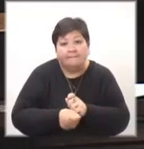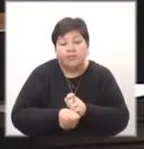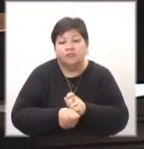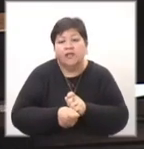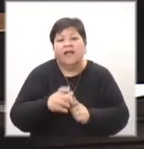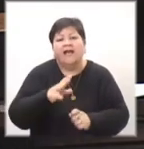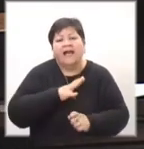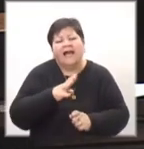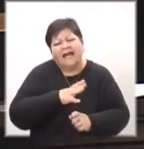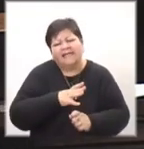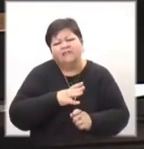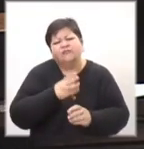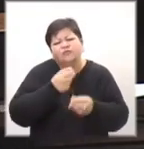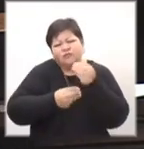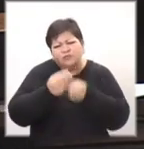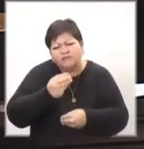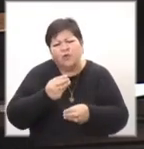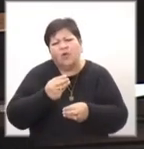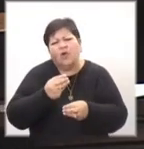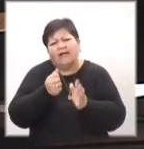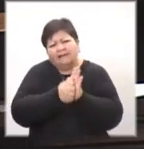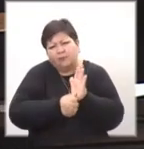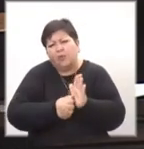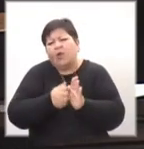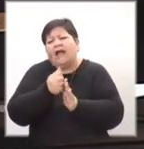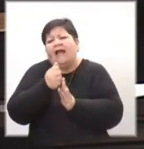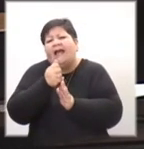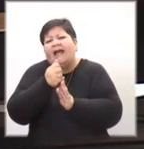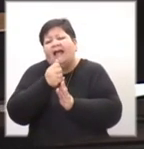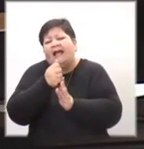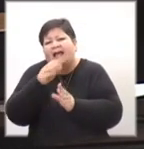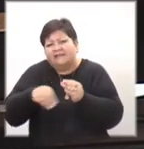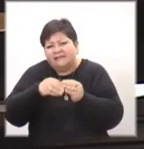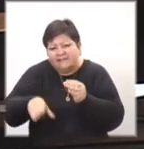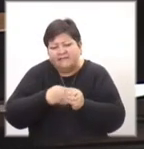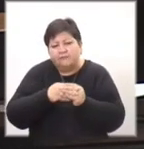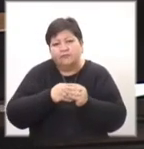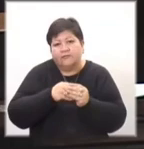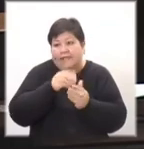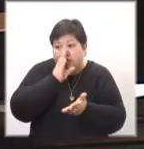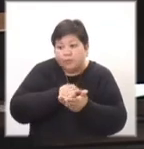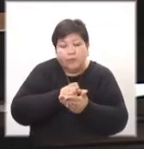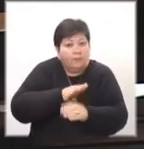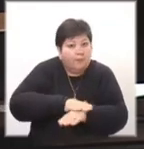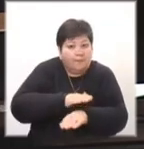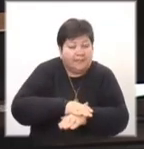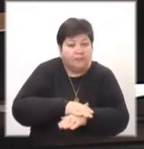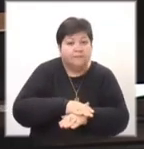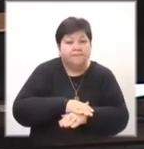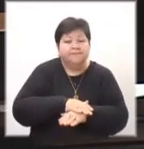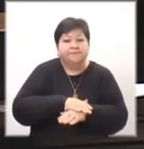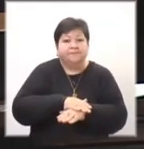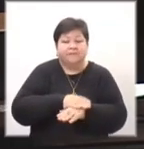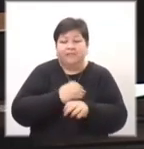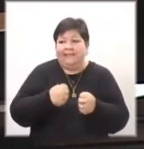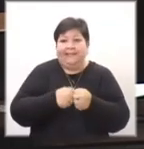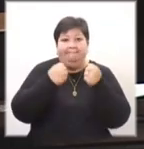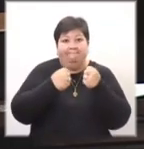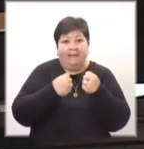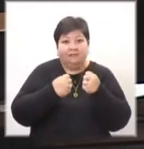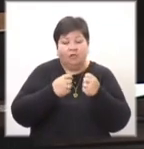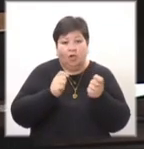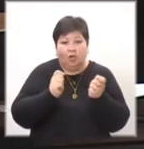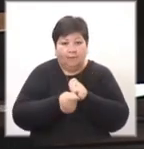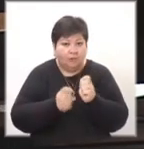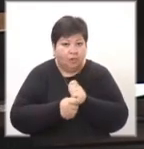sustitutivos y aditivos presentados en las últimas horas. Los impactos de estas modificaciones no solo no han sido informados